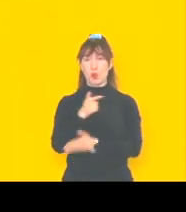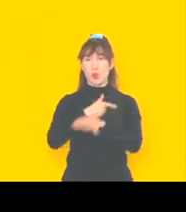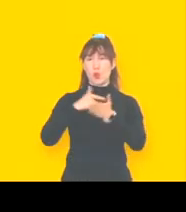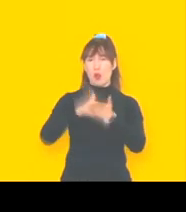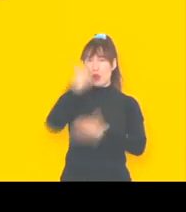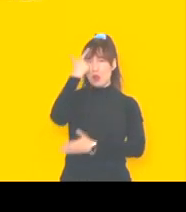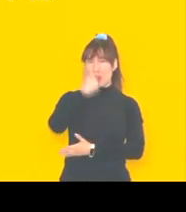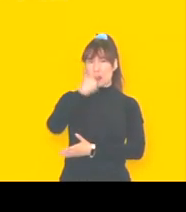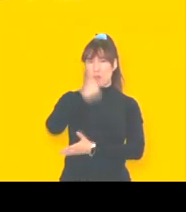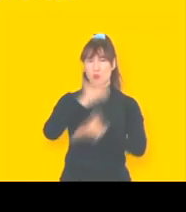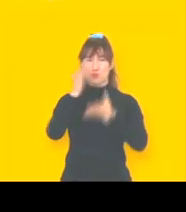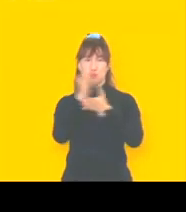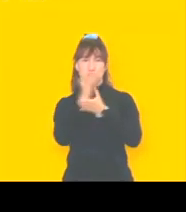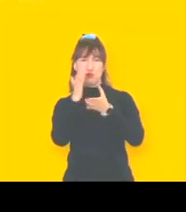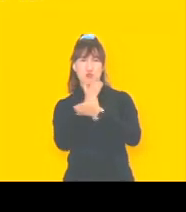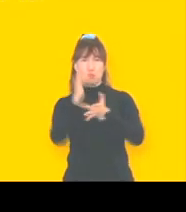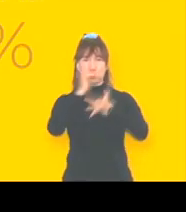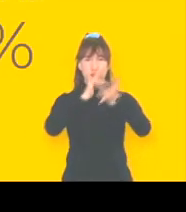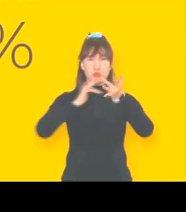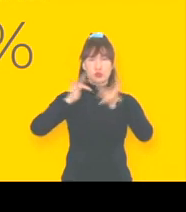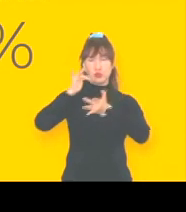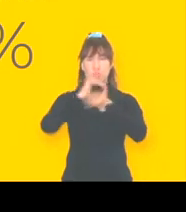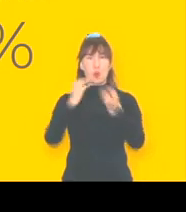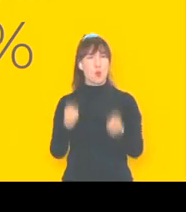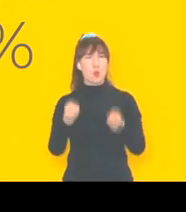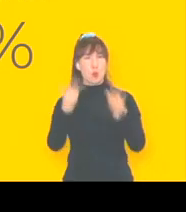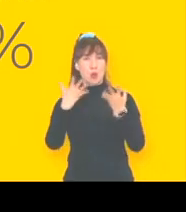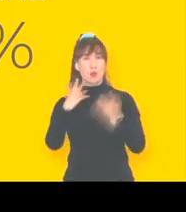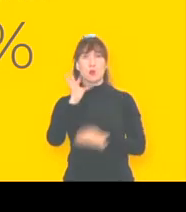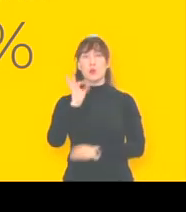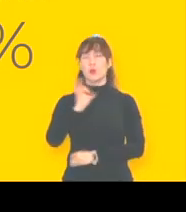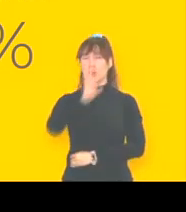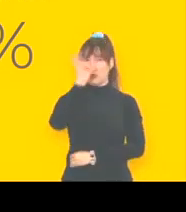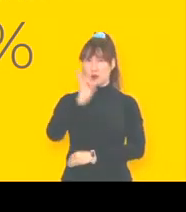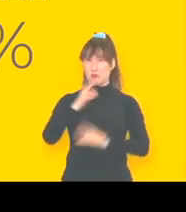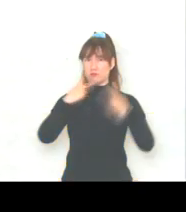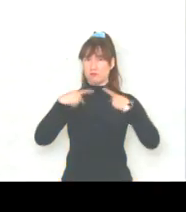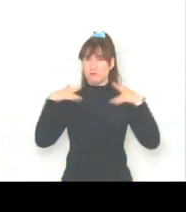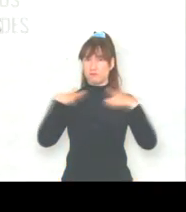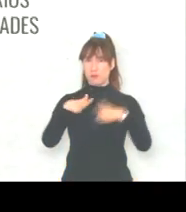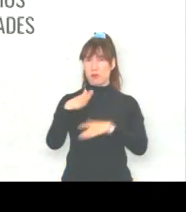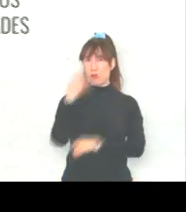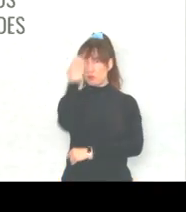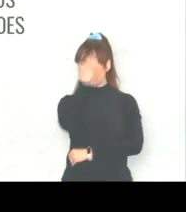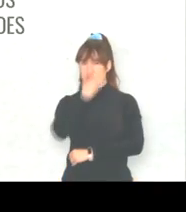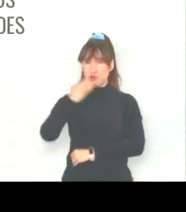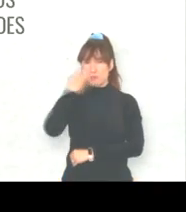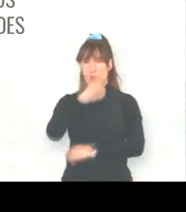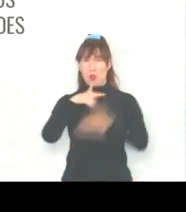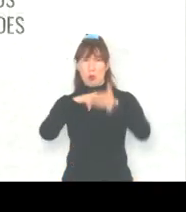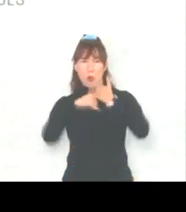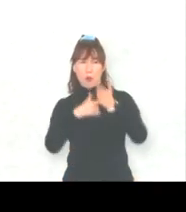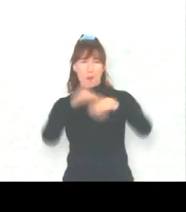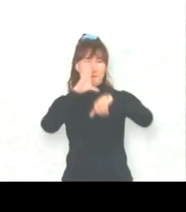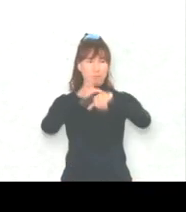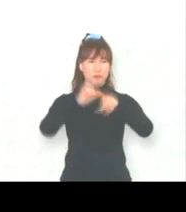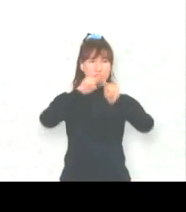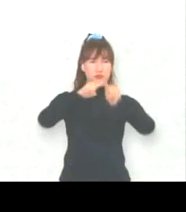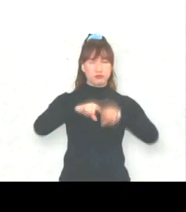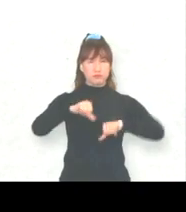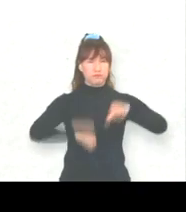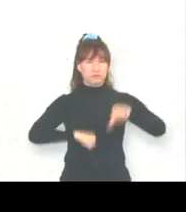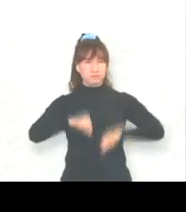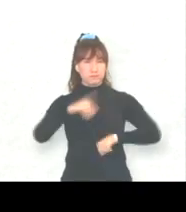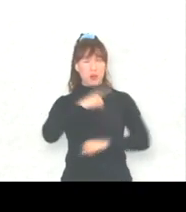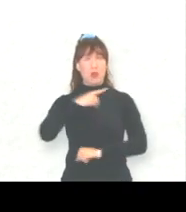50%, centros nocturnos, bares, casinos y cabaret con aforo al 40%. Para consultar aforos y horarios permitidos